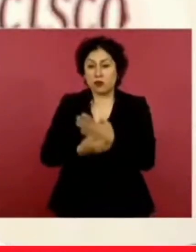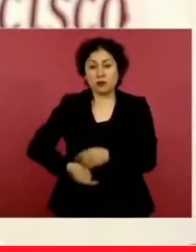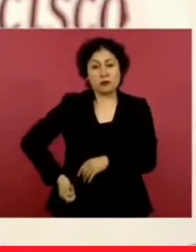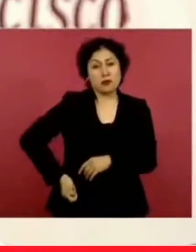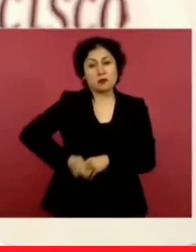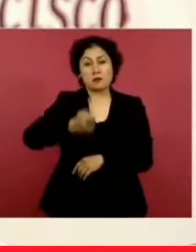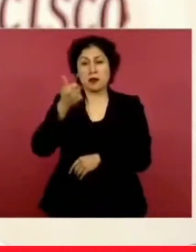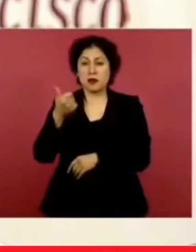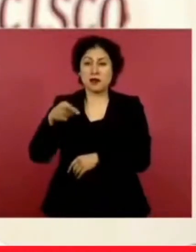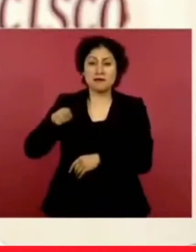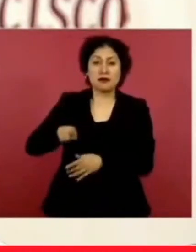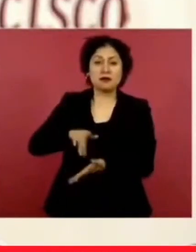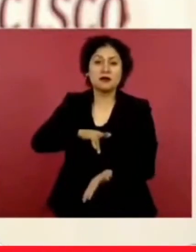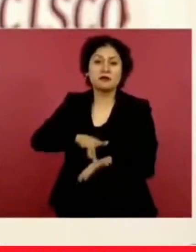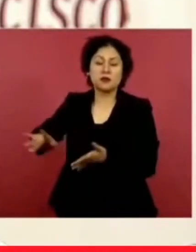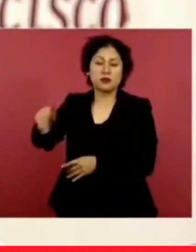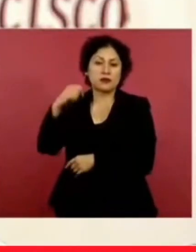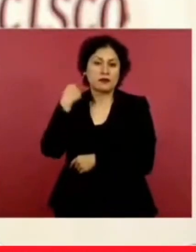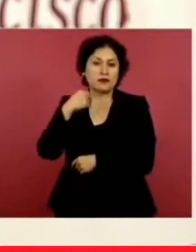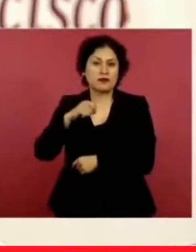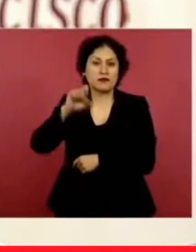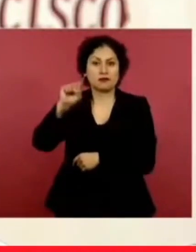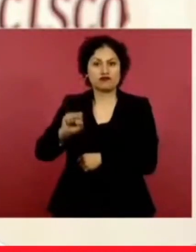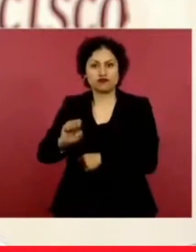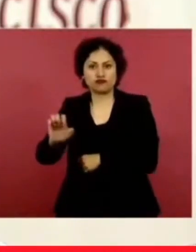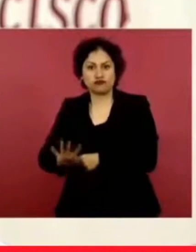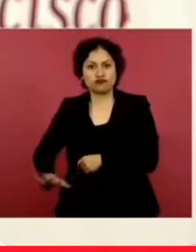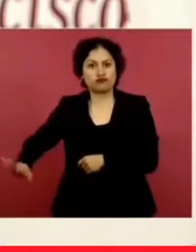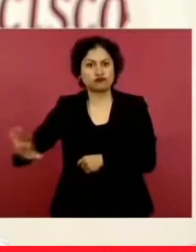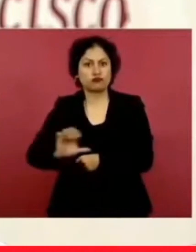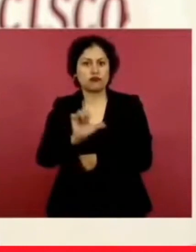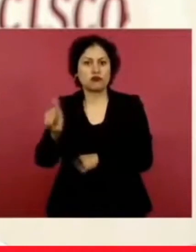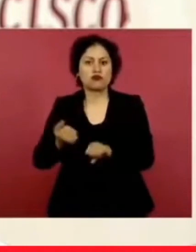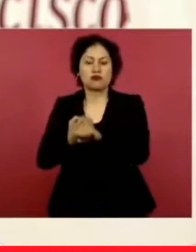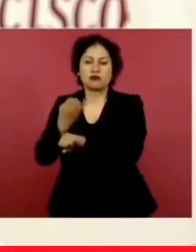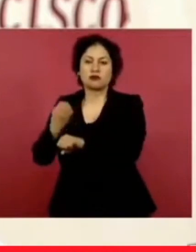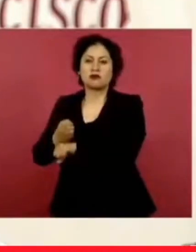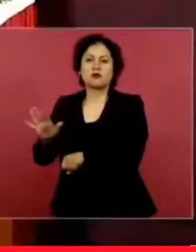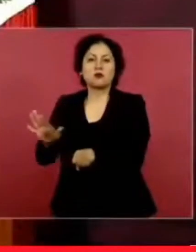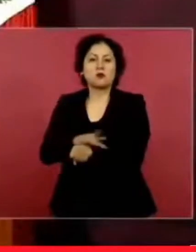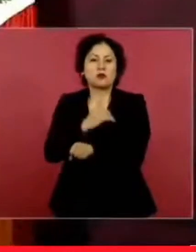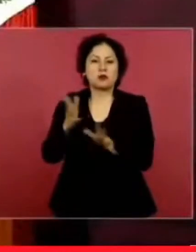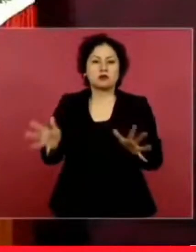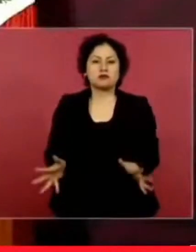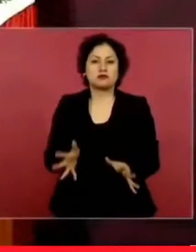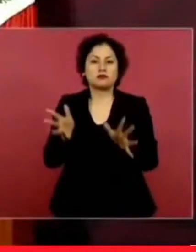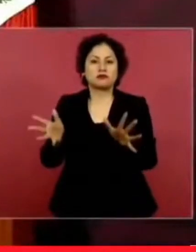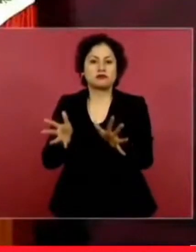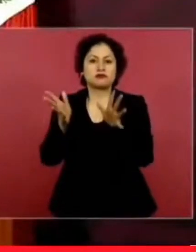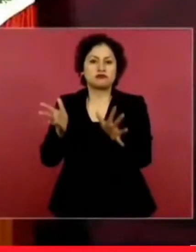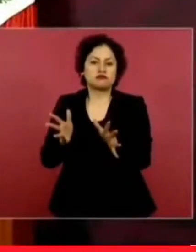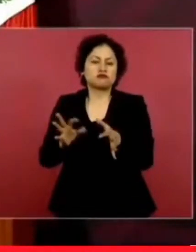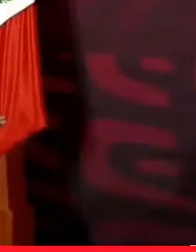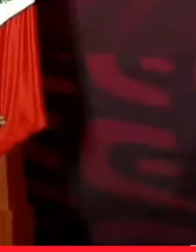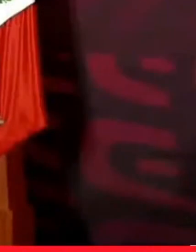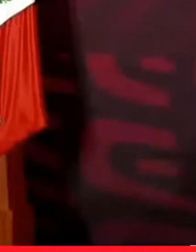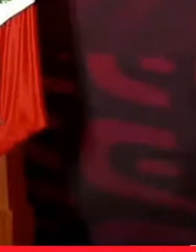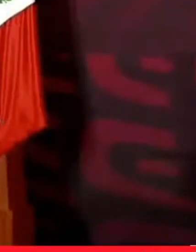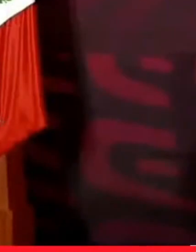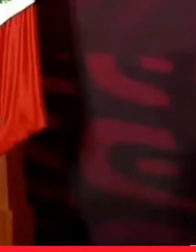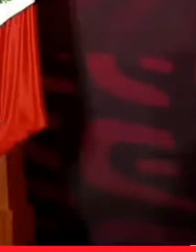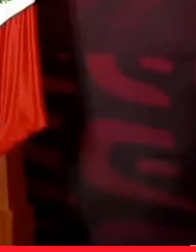para Tabasco y el sureste de México al impulsar el desarrollo sostenible e integral de la